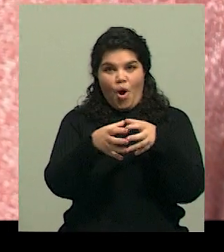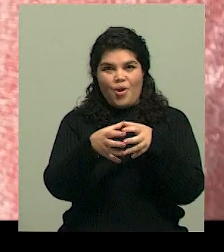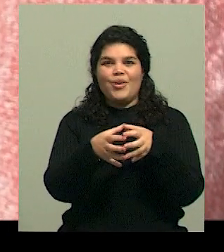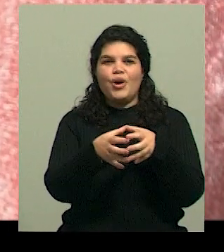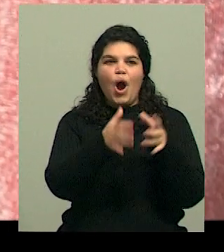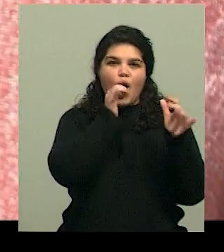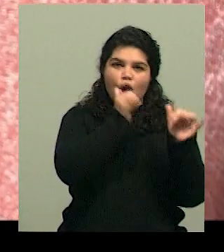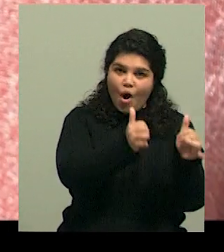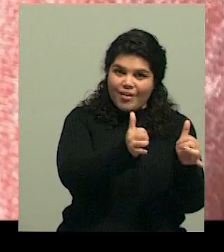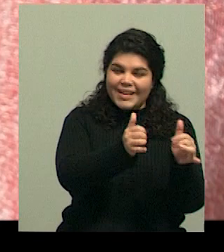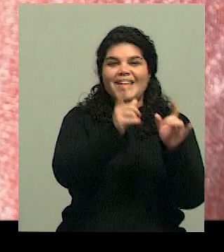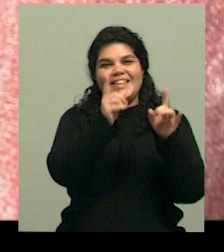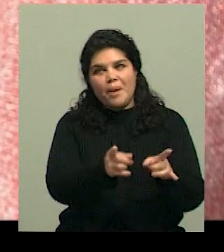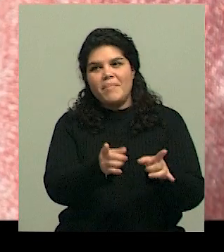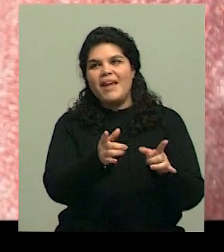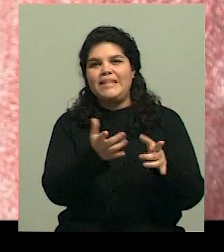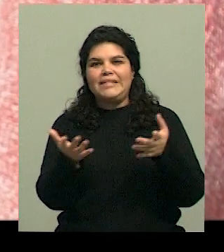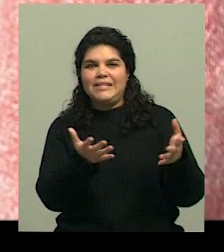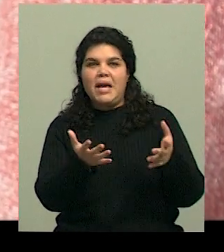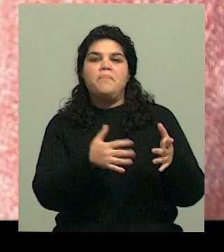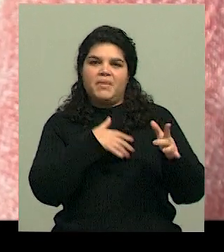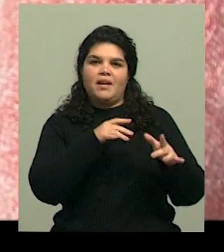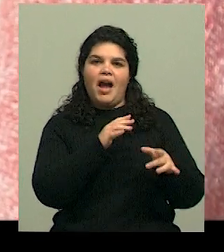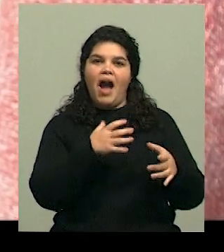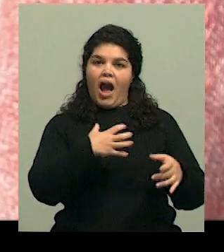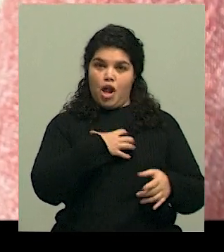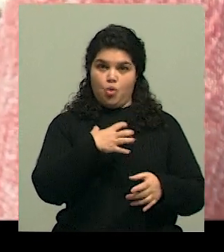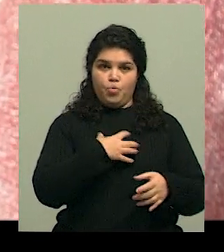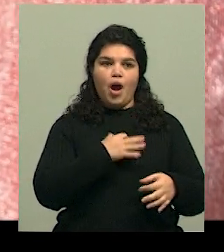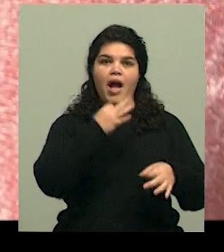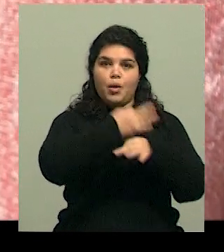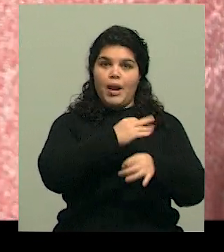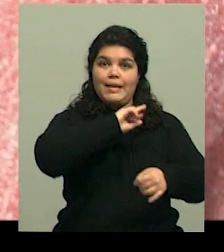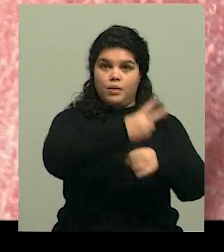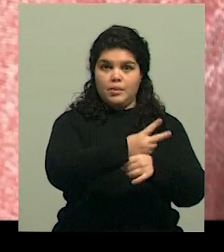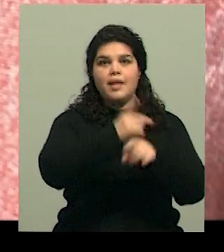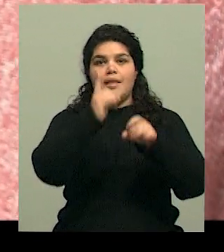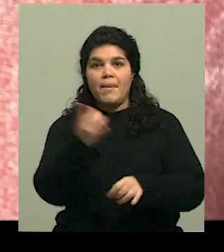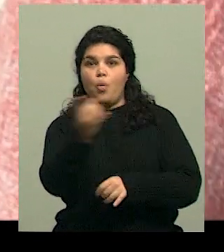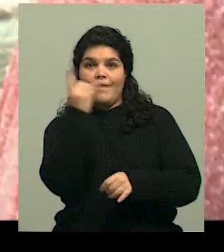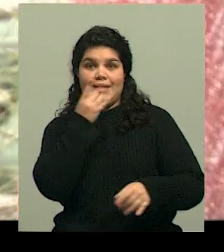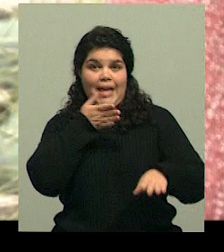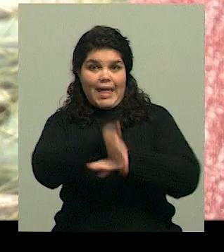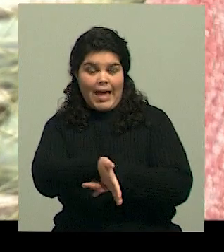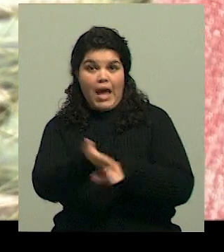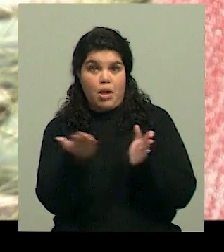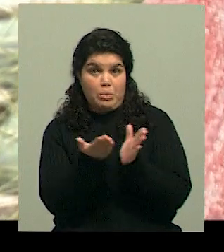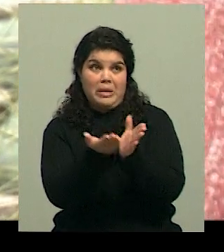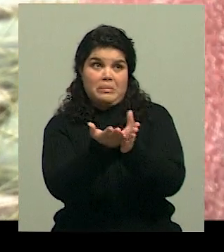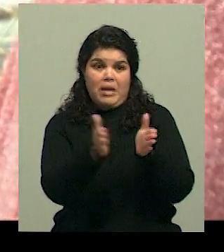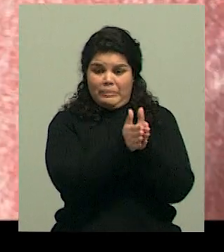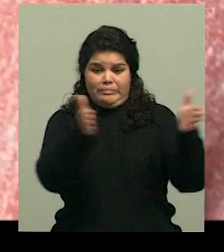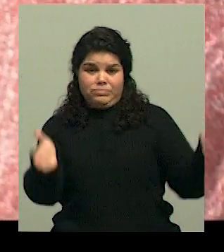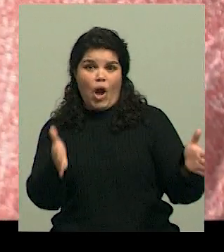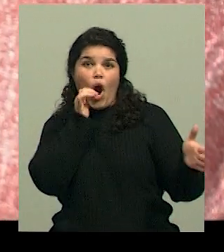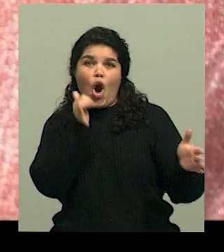adolescentes que son alumnos de secundario y ya universitarios. Todavía siguen siendo muchos adolescentes, que se ha